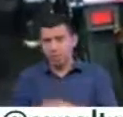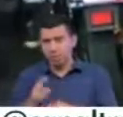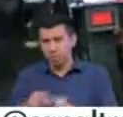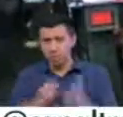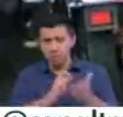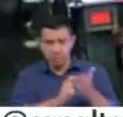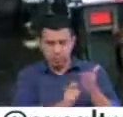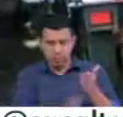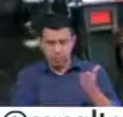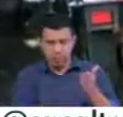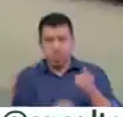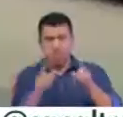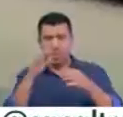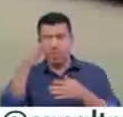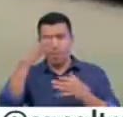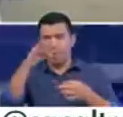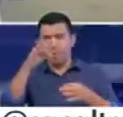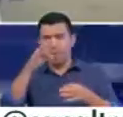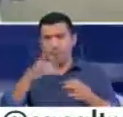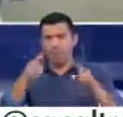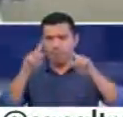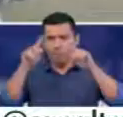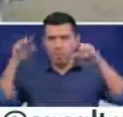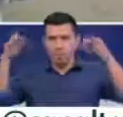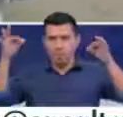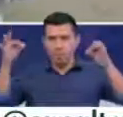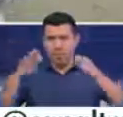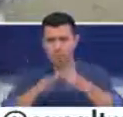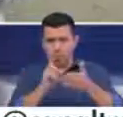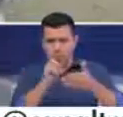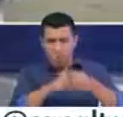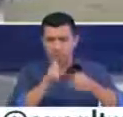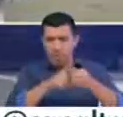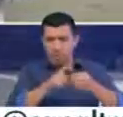debido formulario. Esa es la información que se tiene en estos momentos desde Cúcuta. Continúen ustedes en estudio.